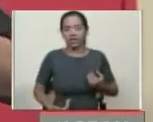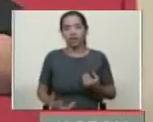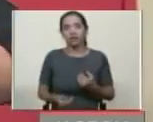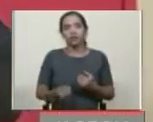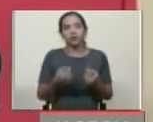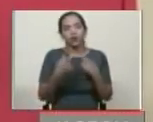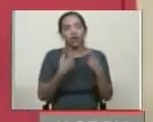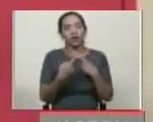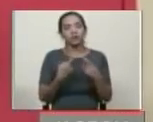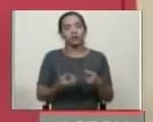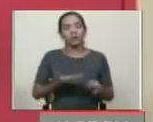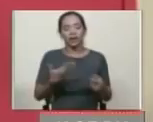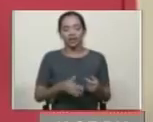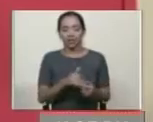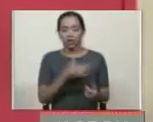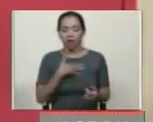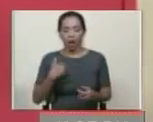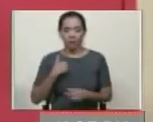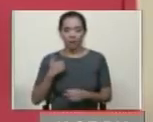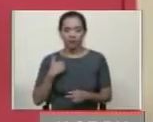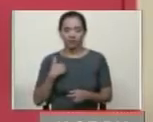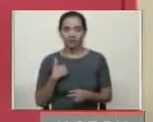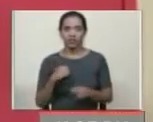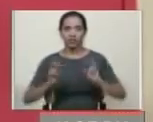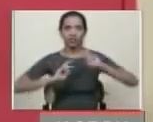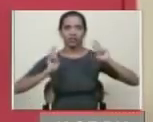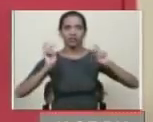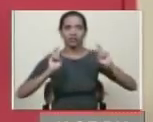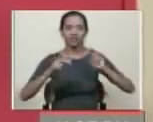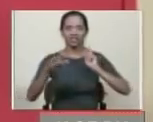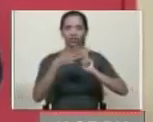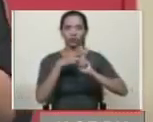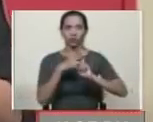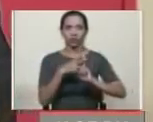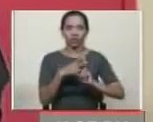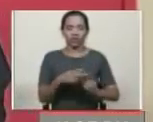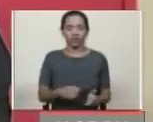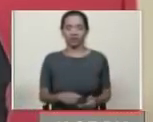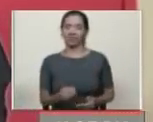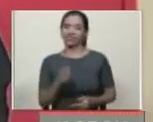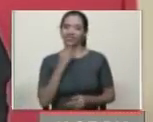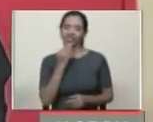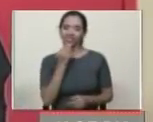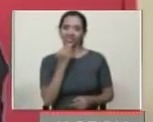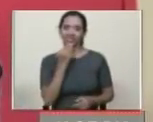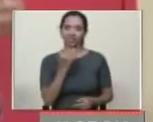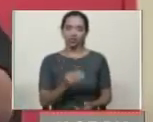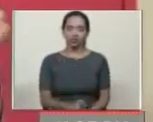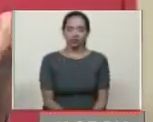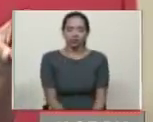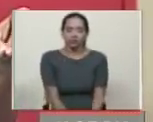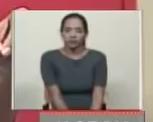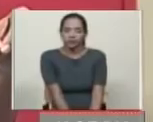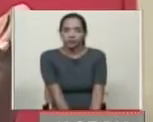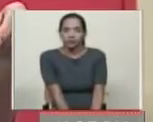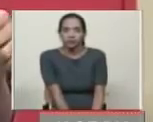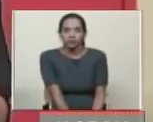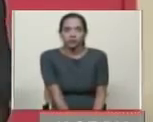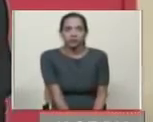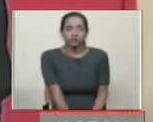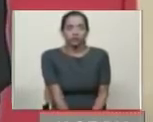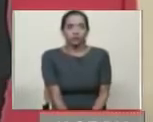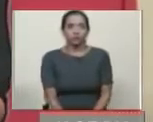que quiero aprovechar de comentar. Es el tema del numeral que estuvimos recientemente promocionando, numeral tolerancia